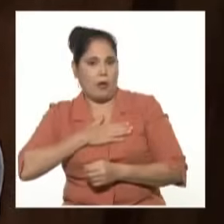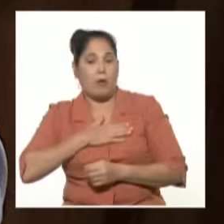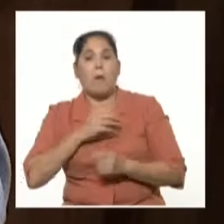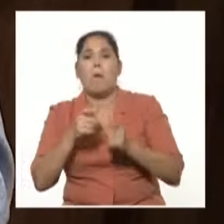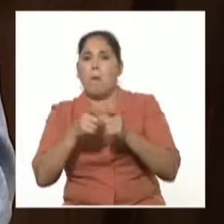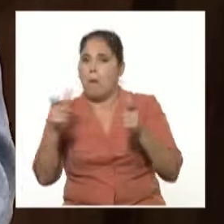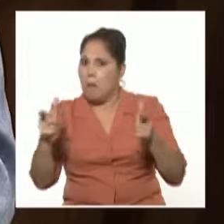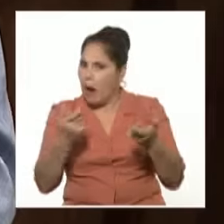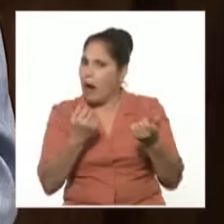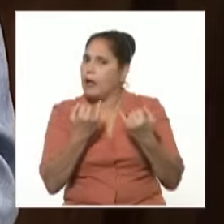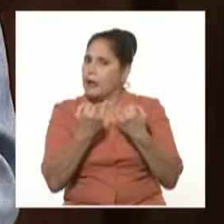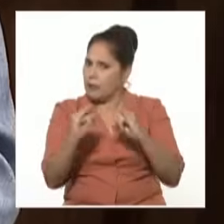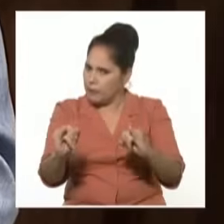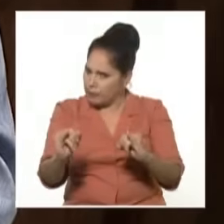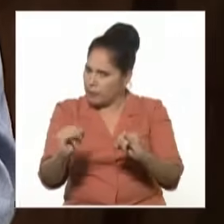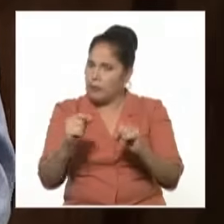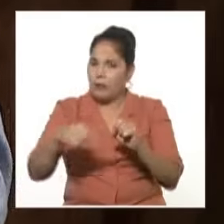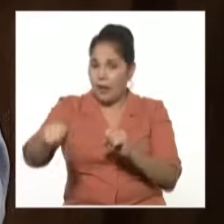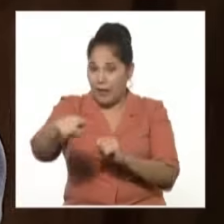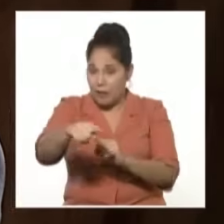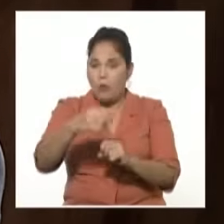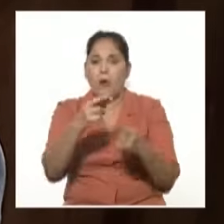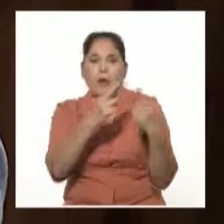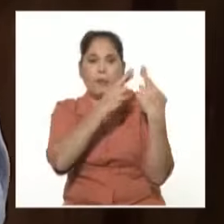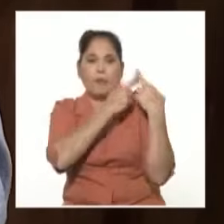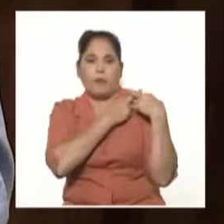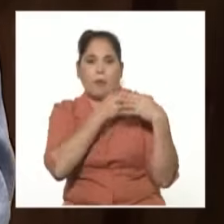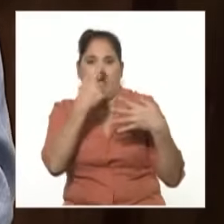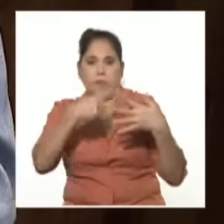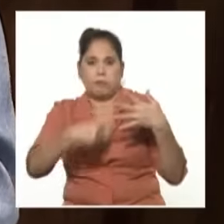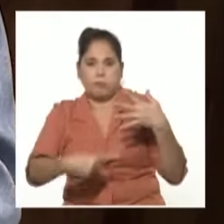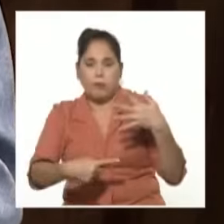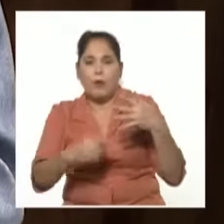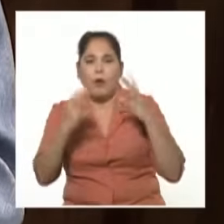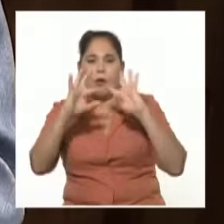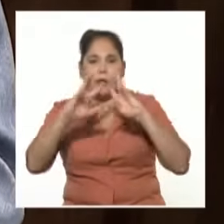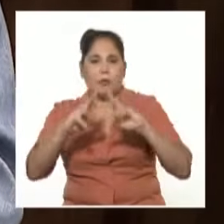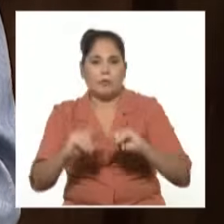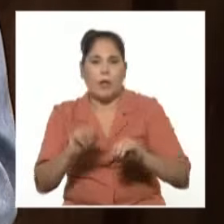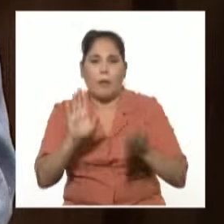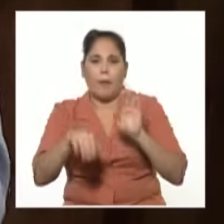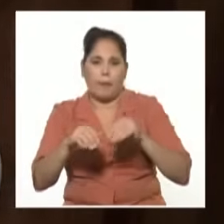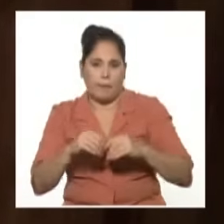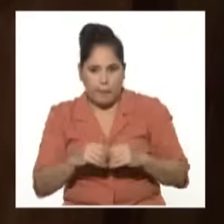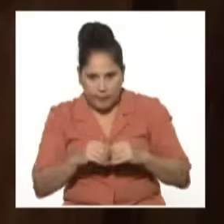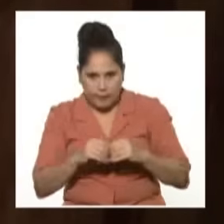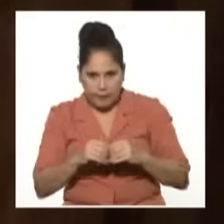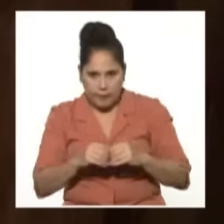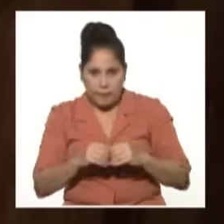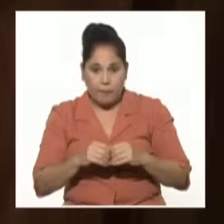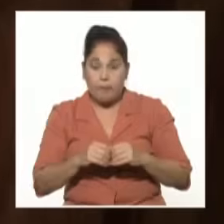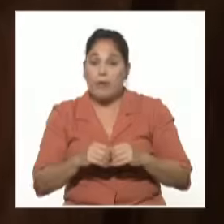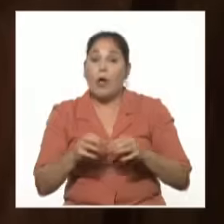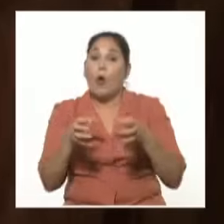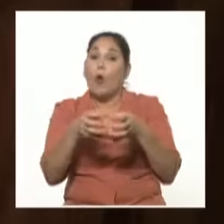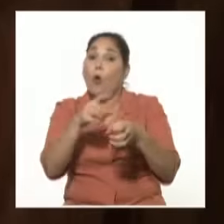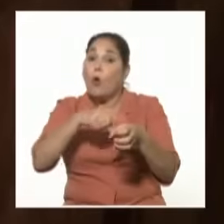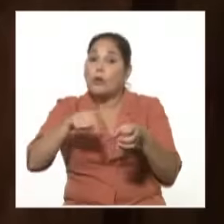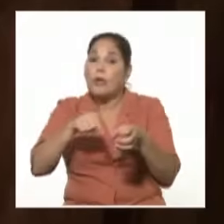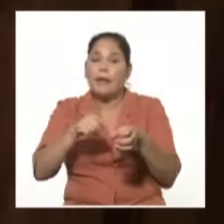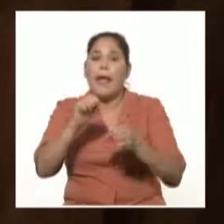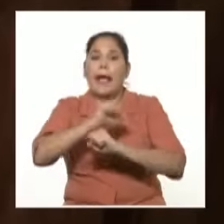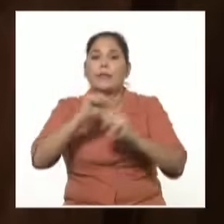sus autonomías, pero también su responsabilidad con los resultados. Las OSDE deben de dejar de ser